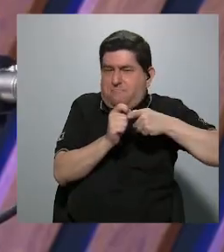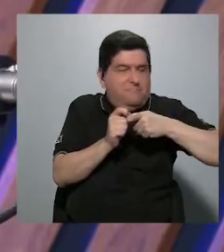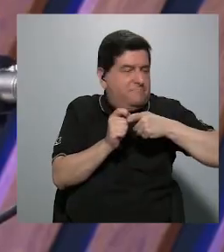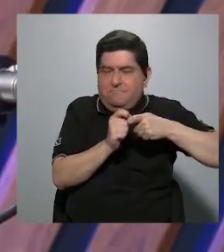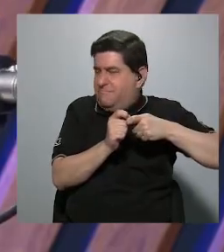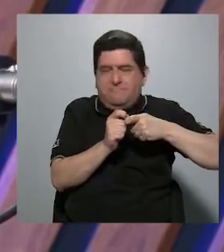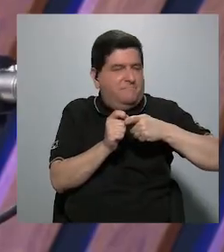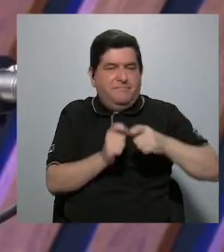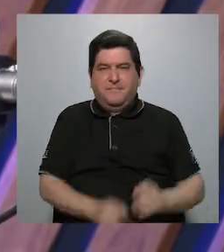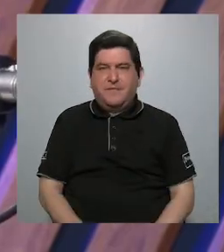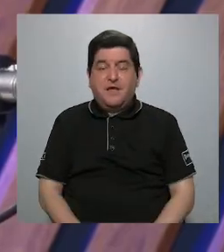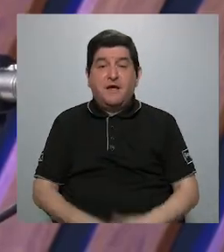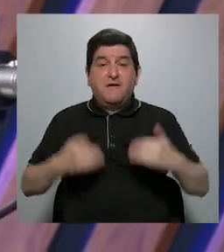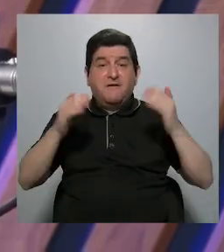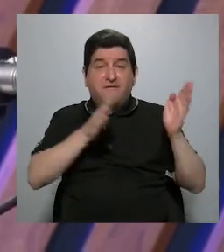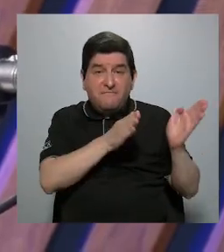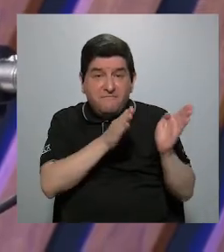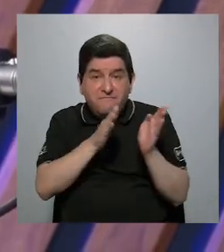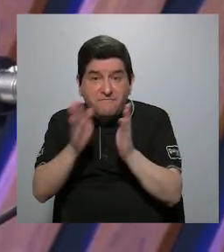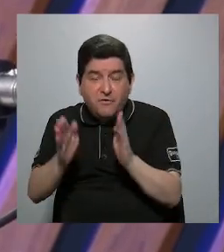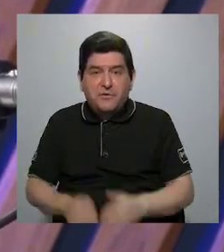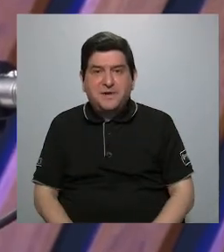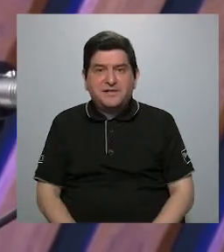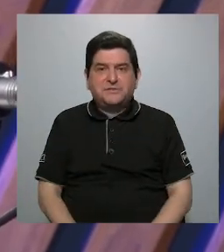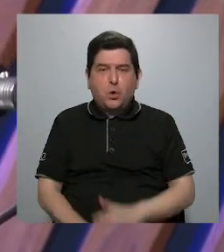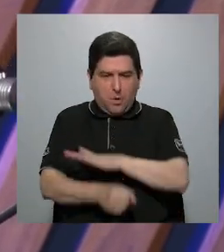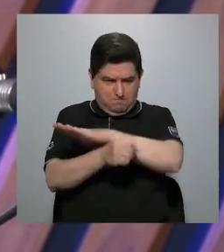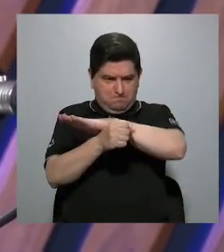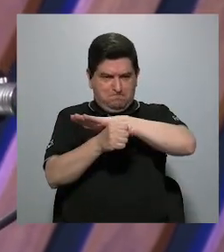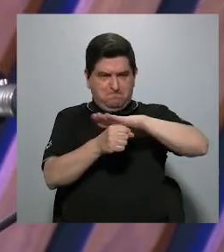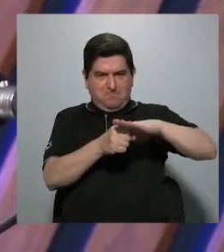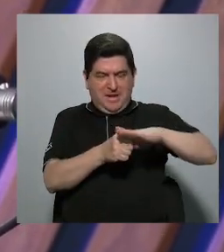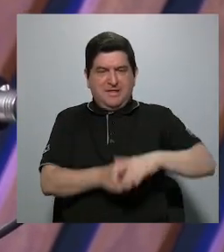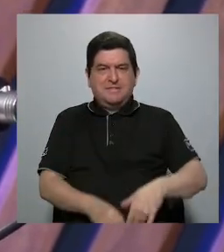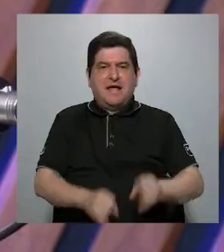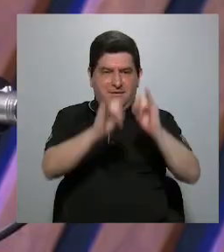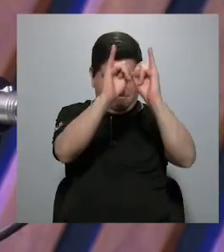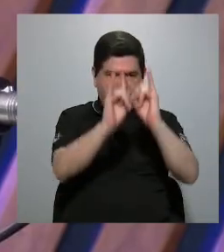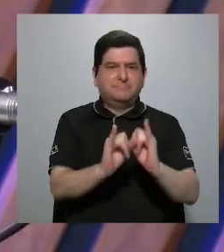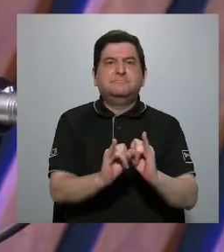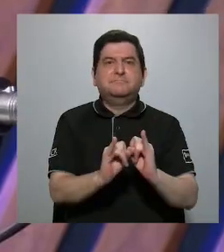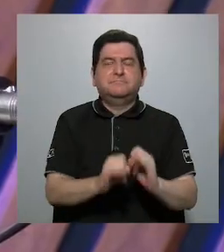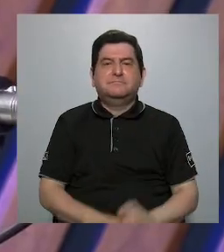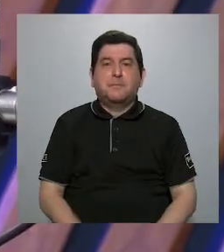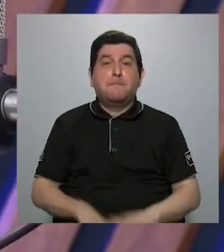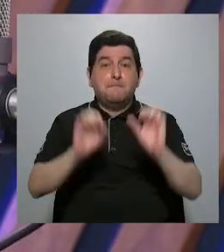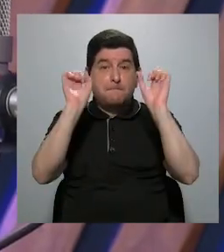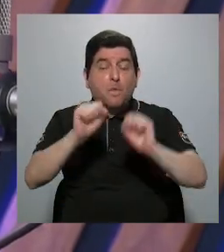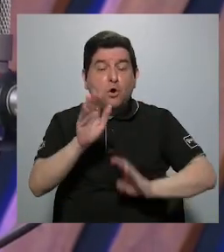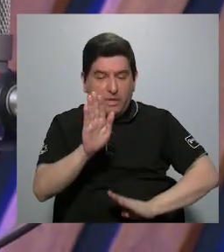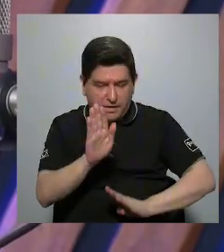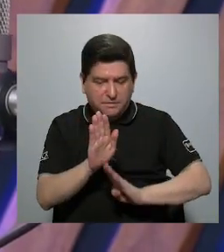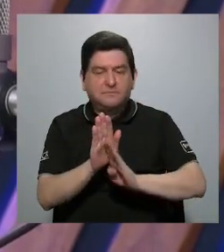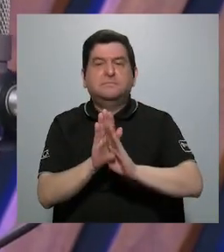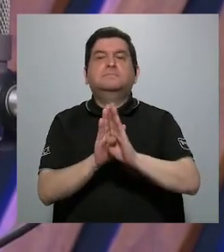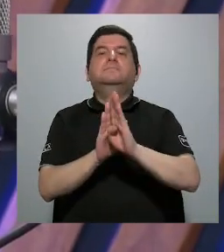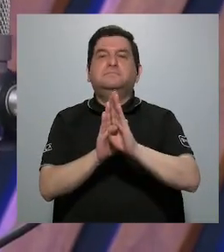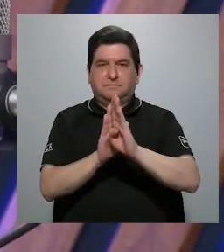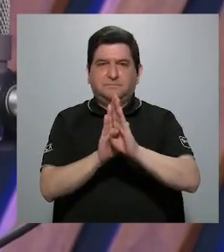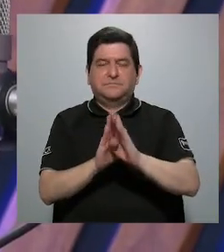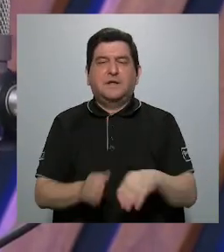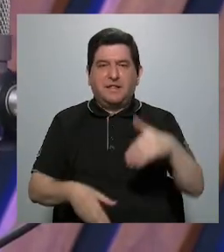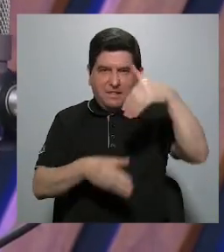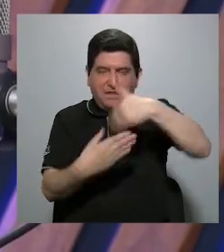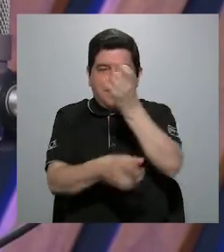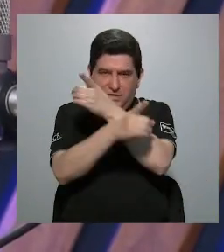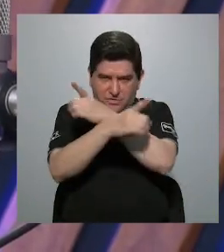profesionalizante específica, sino que es una formación más integral del individuo, para que pueda